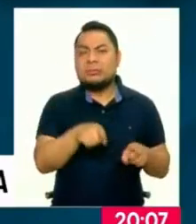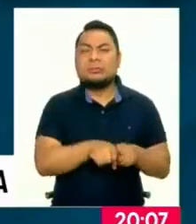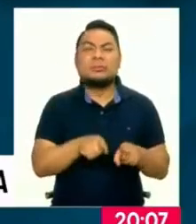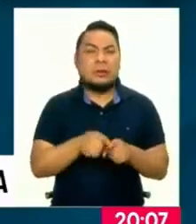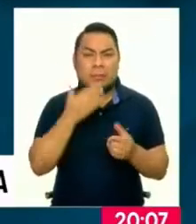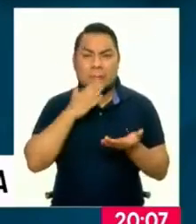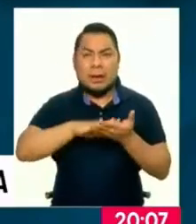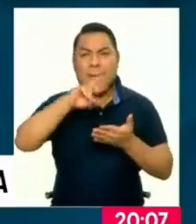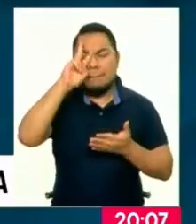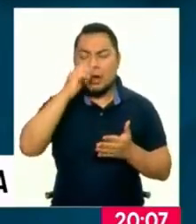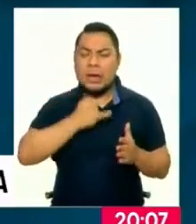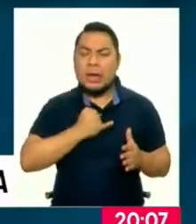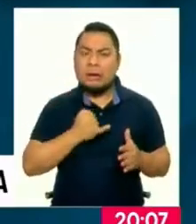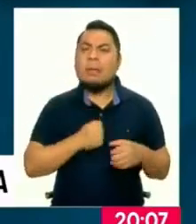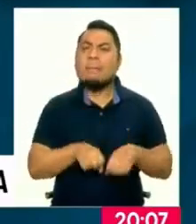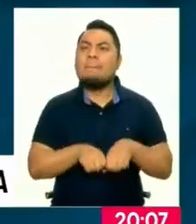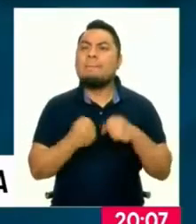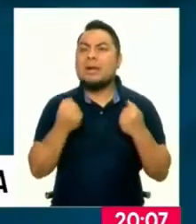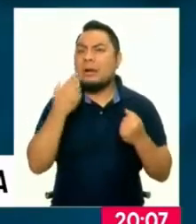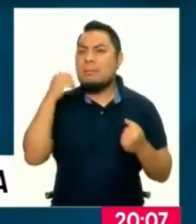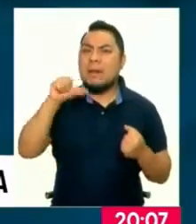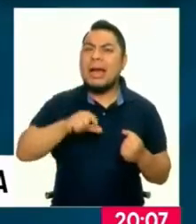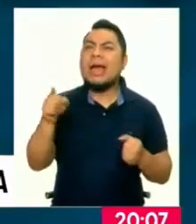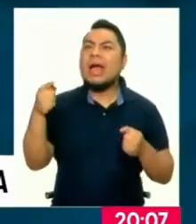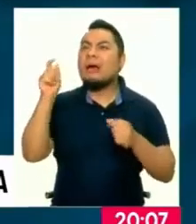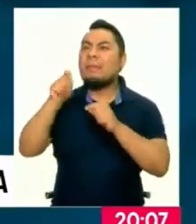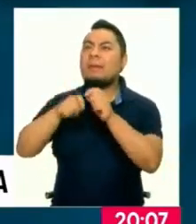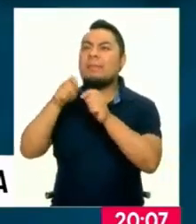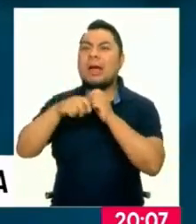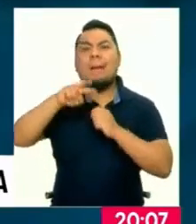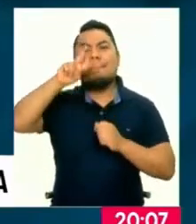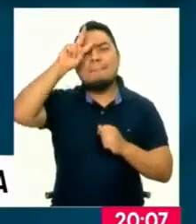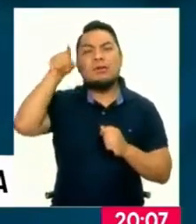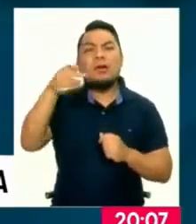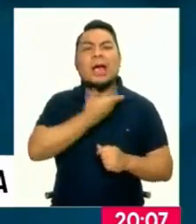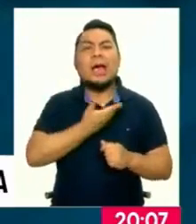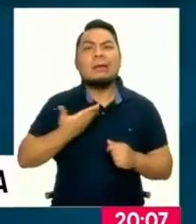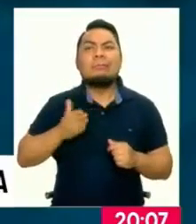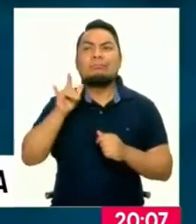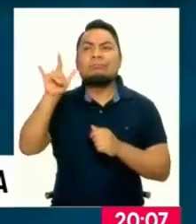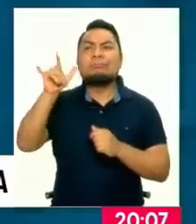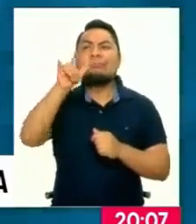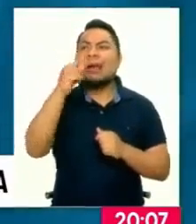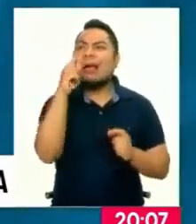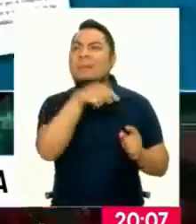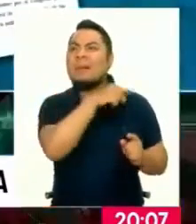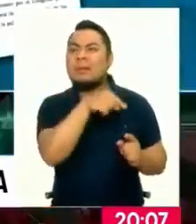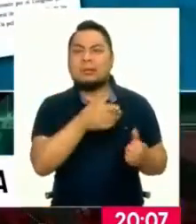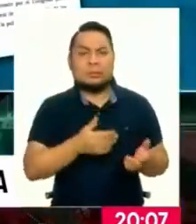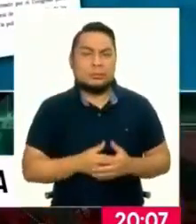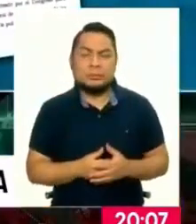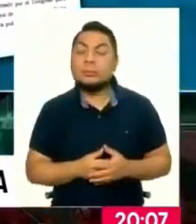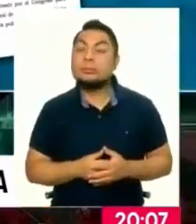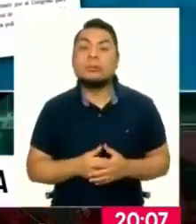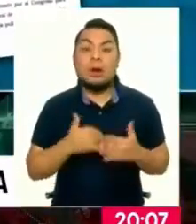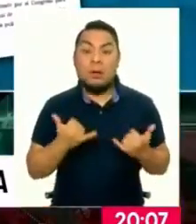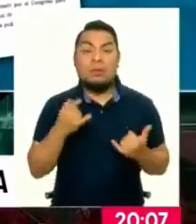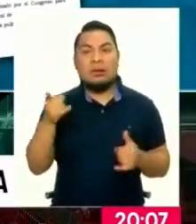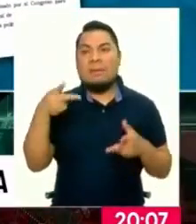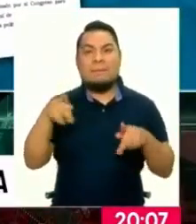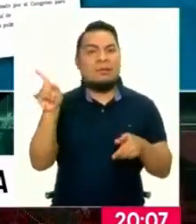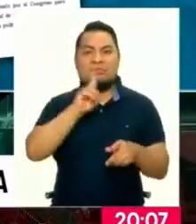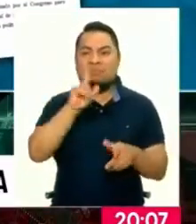moral del Perú, que además impacta notoriamente en su credibilidad. Recordemos que esto se dio luego de que el presidente